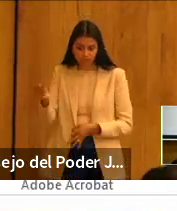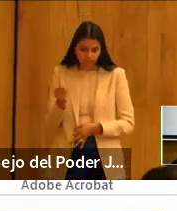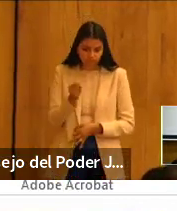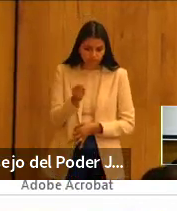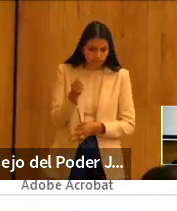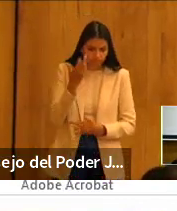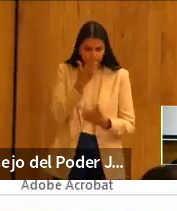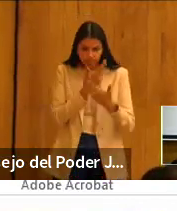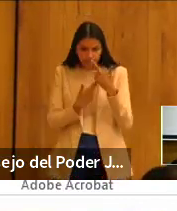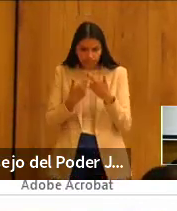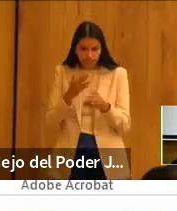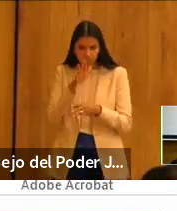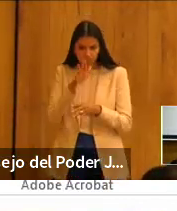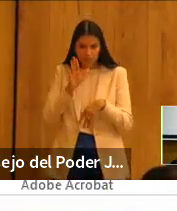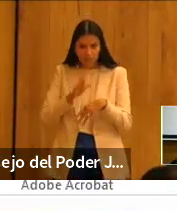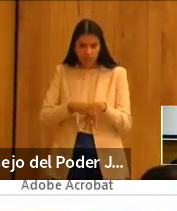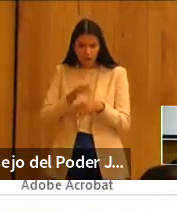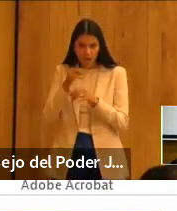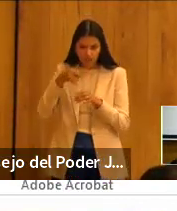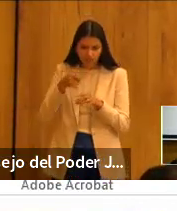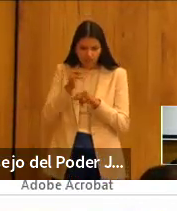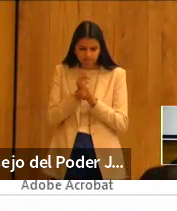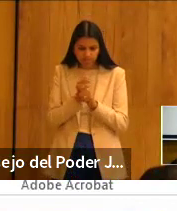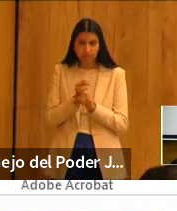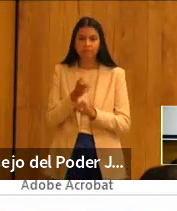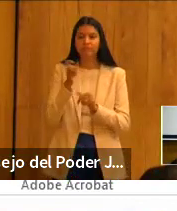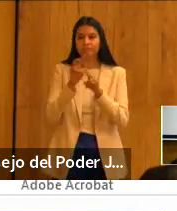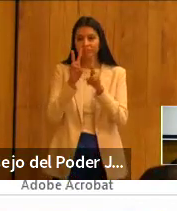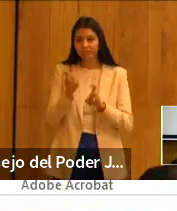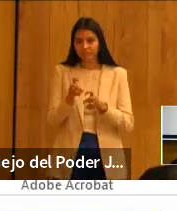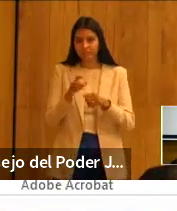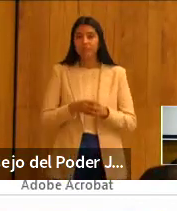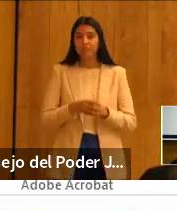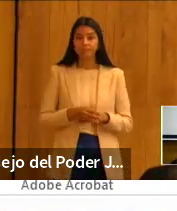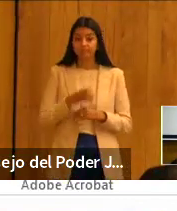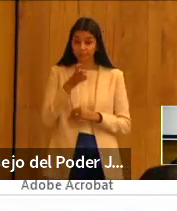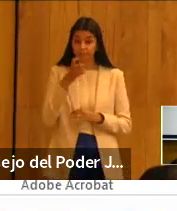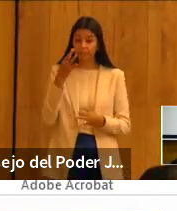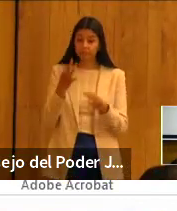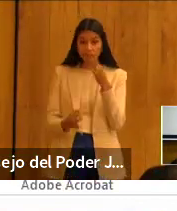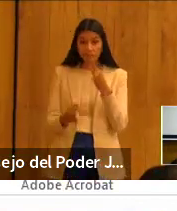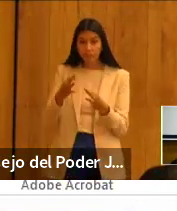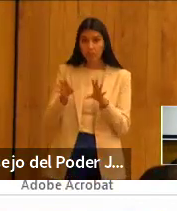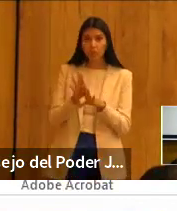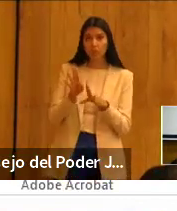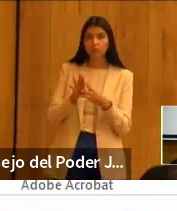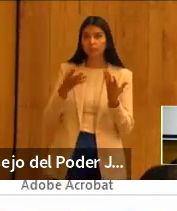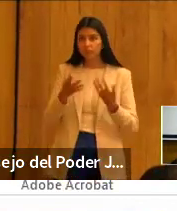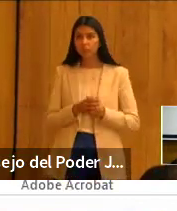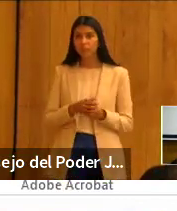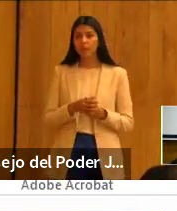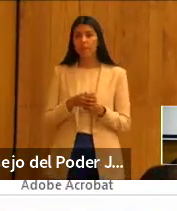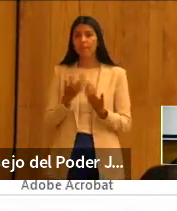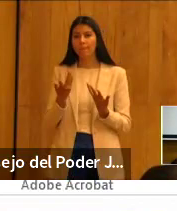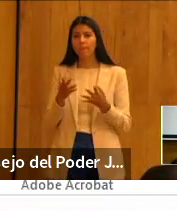escrupulosa la situación. Desafortunadamente, ese fue un juicio en rebeldía. Sin embargo, sí se